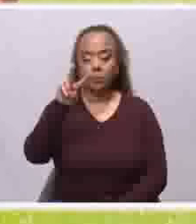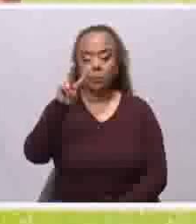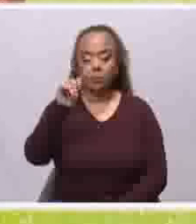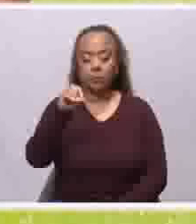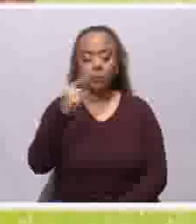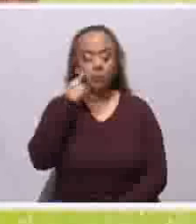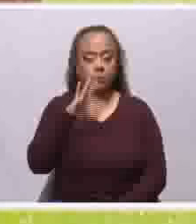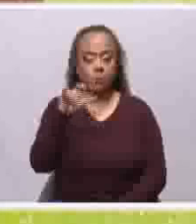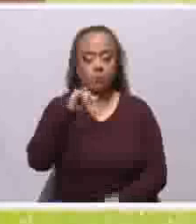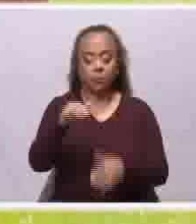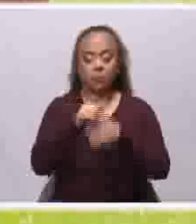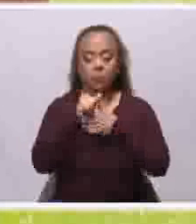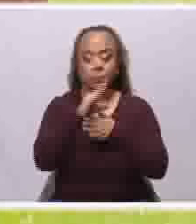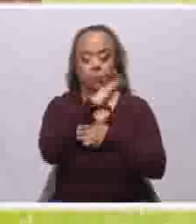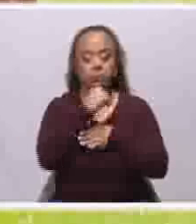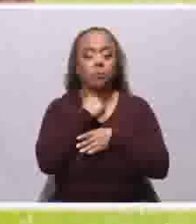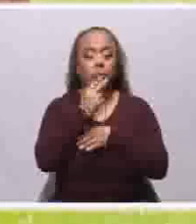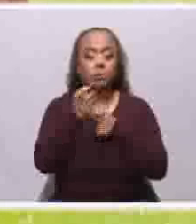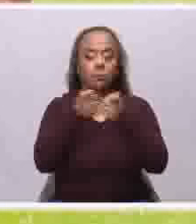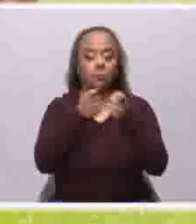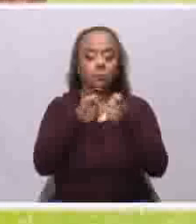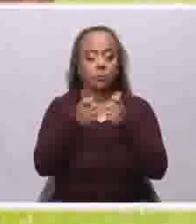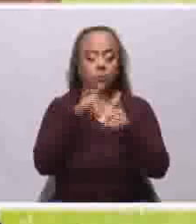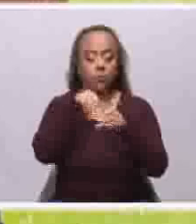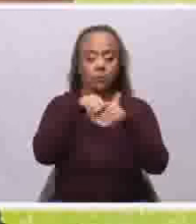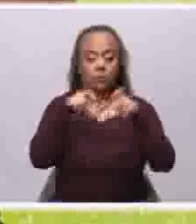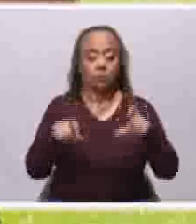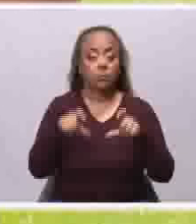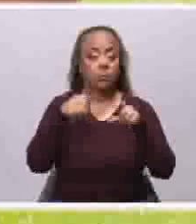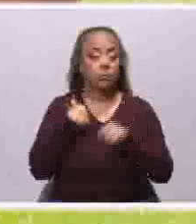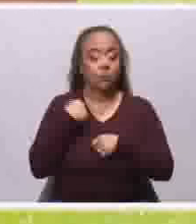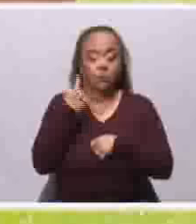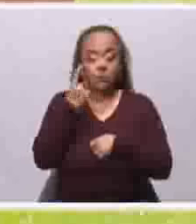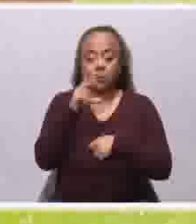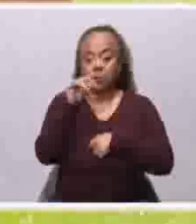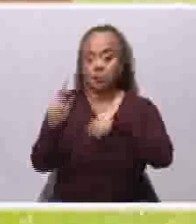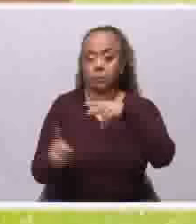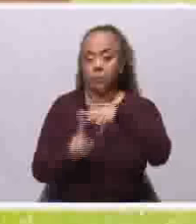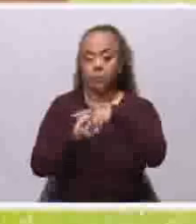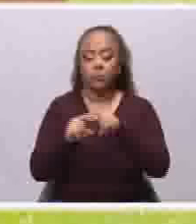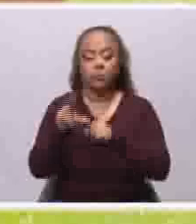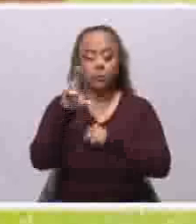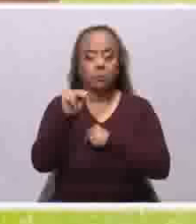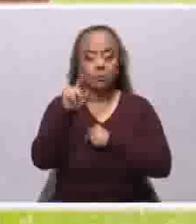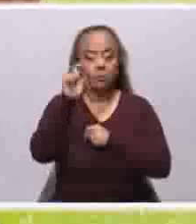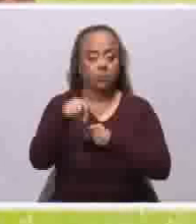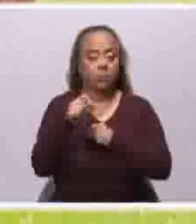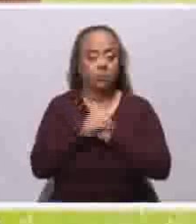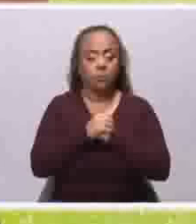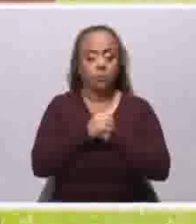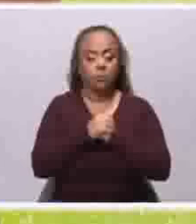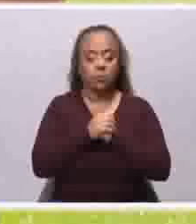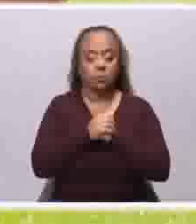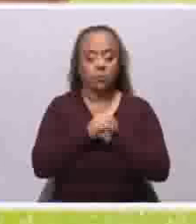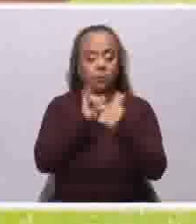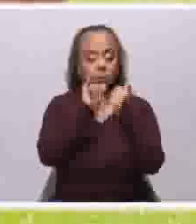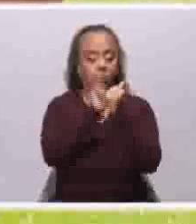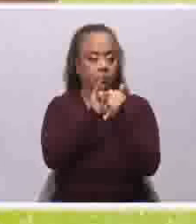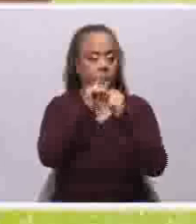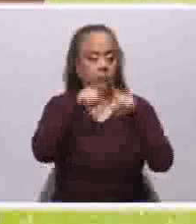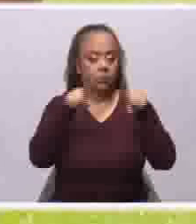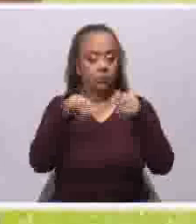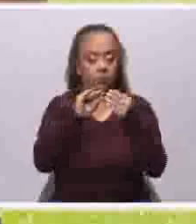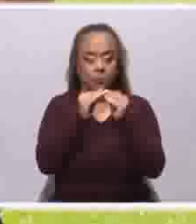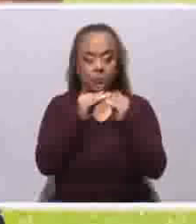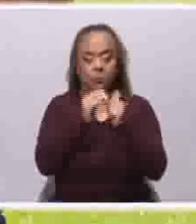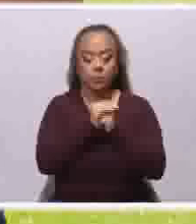el líder y como la voz cantante dentro de la c hay uno que no aparece en esas estadísticas y no tiene que estas estadísticas es una